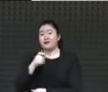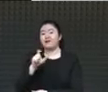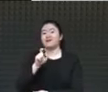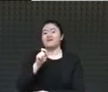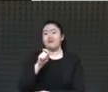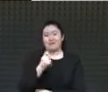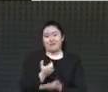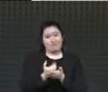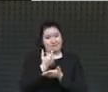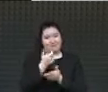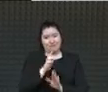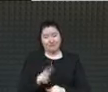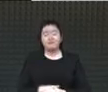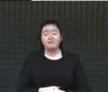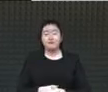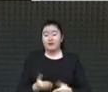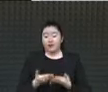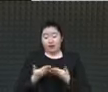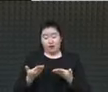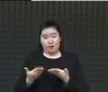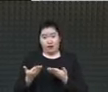primaria